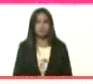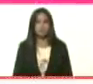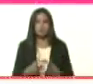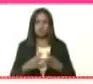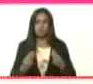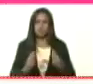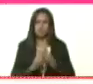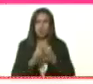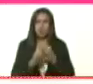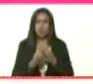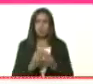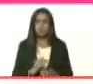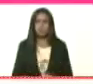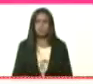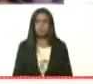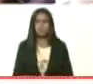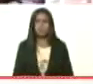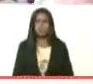todo.